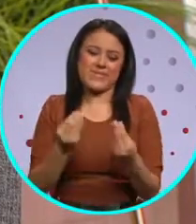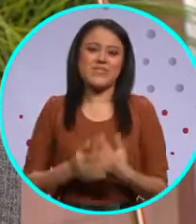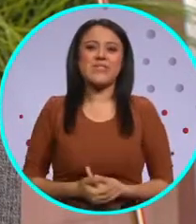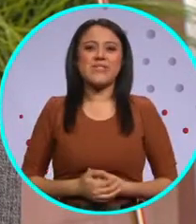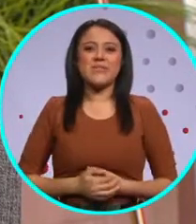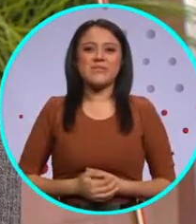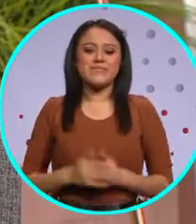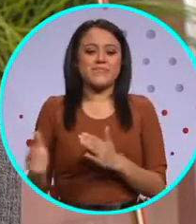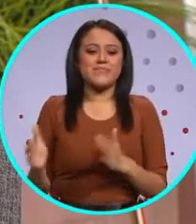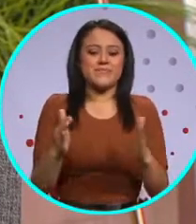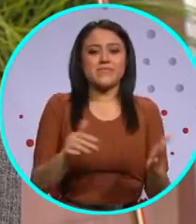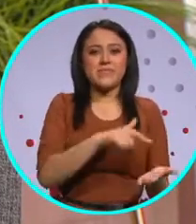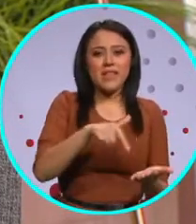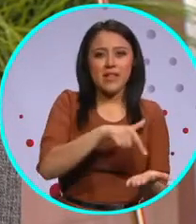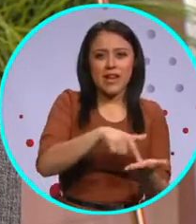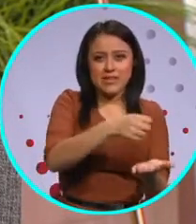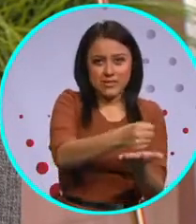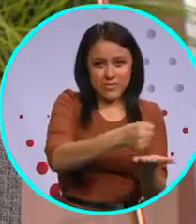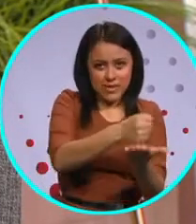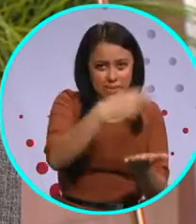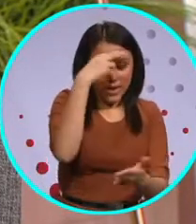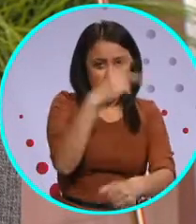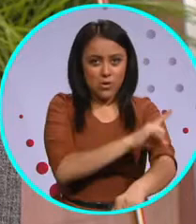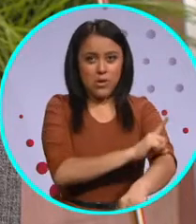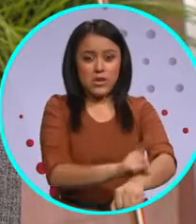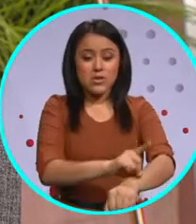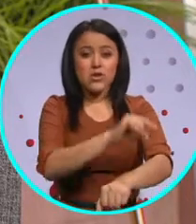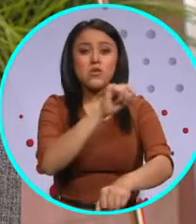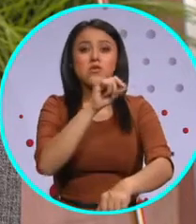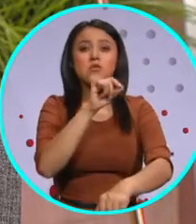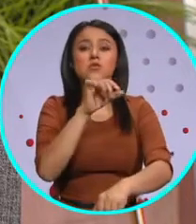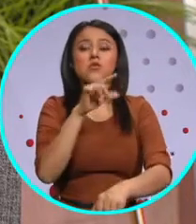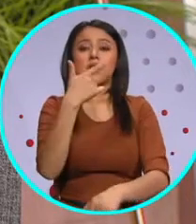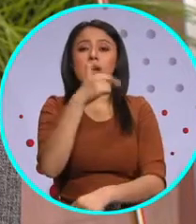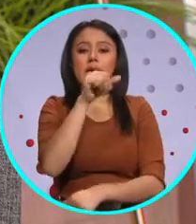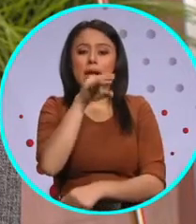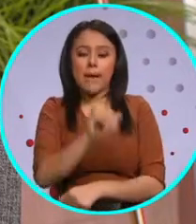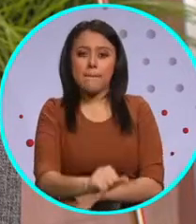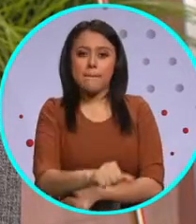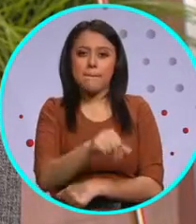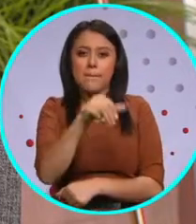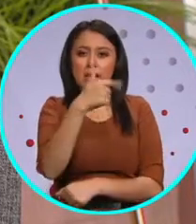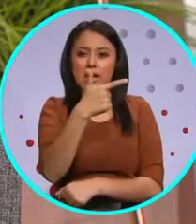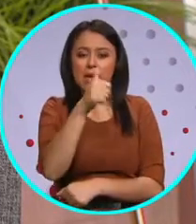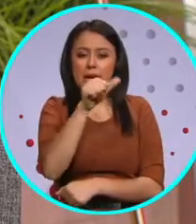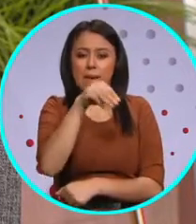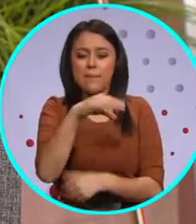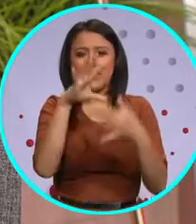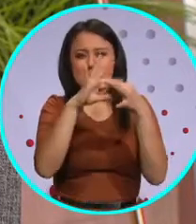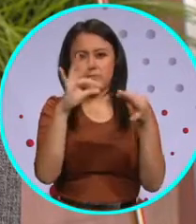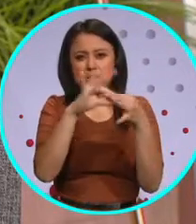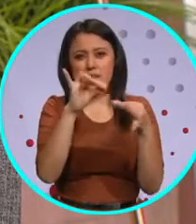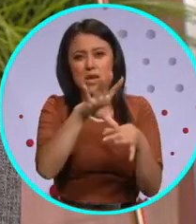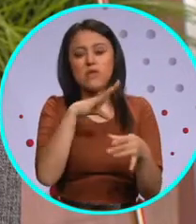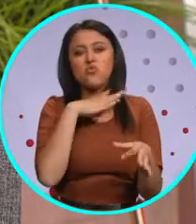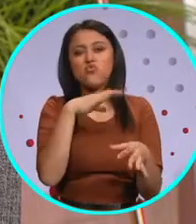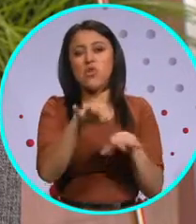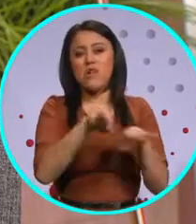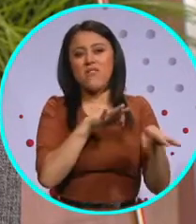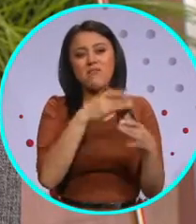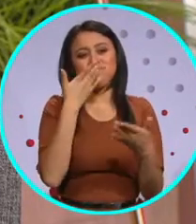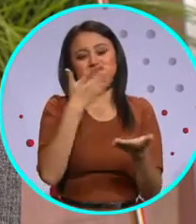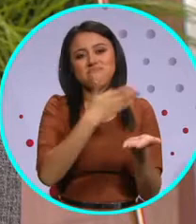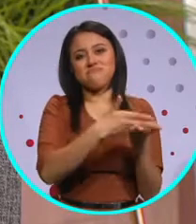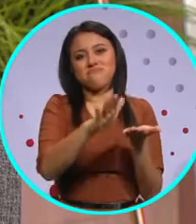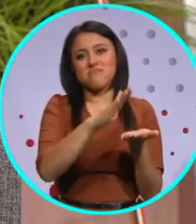aquí a la ciudad de mexico en esta ocasión a la delegación gustavo a madero nos platica bueno pues que fue despedido y que no lo dieron de baja en